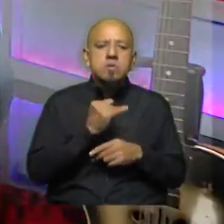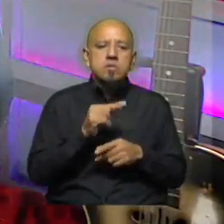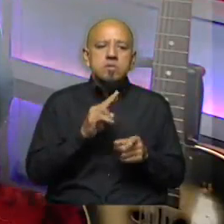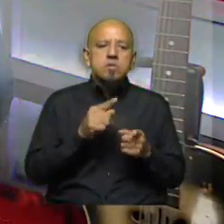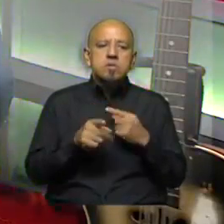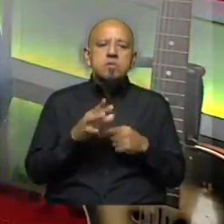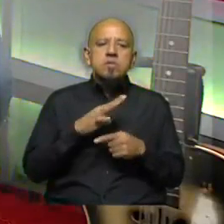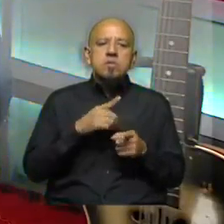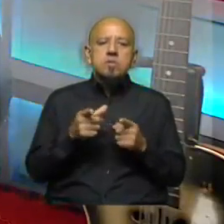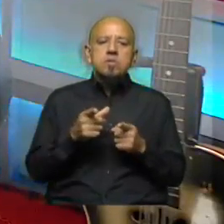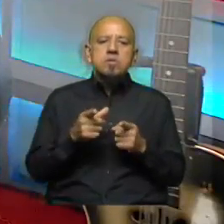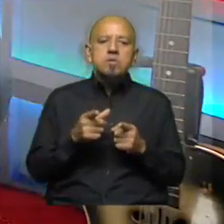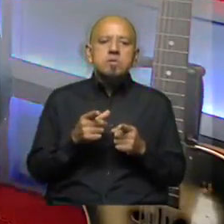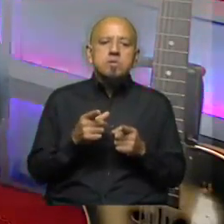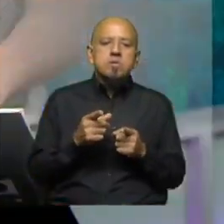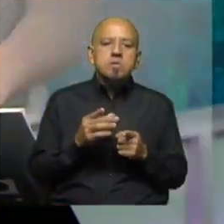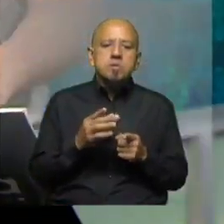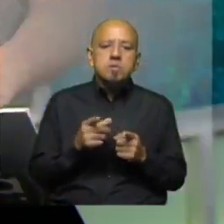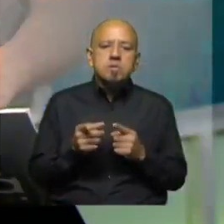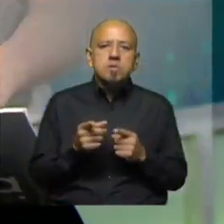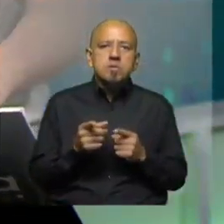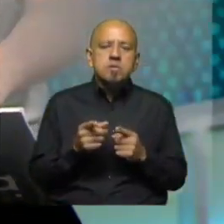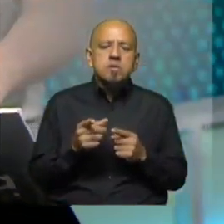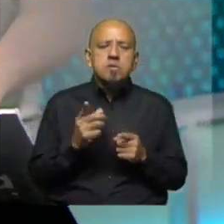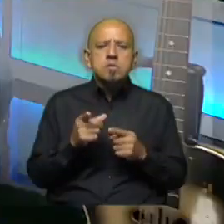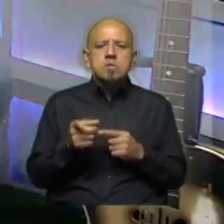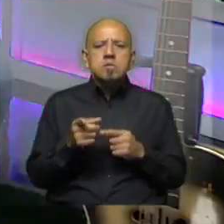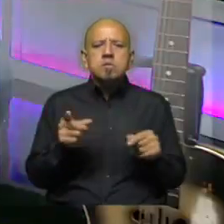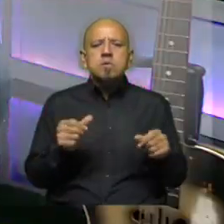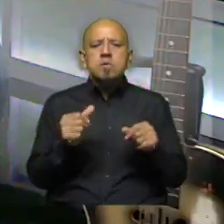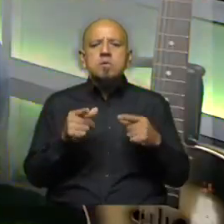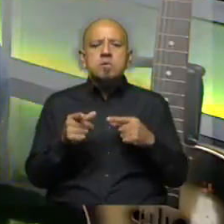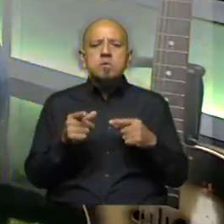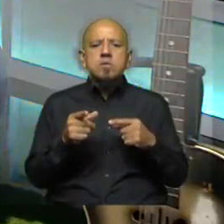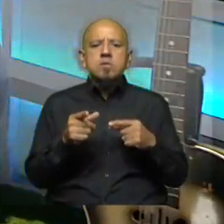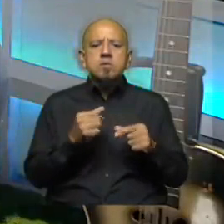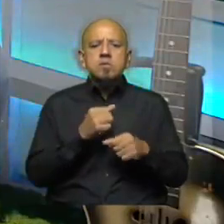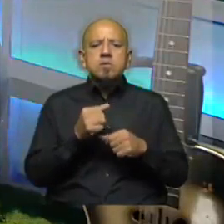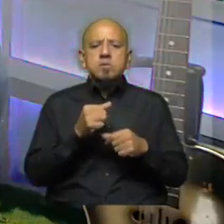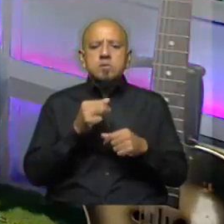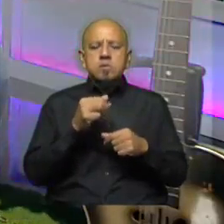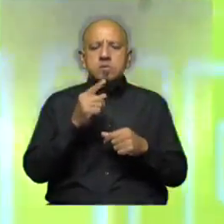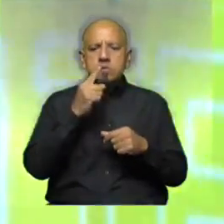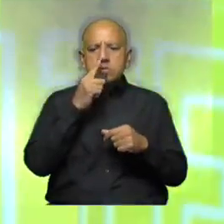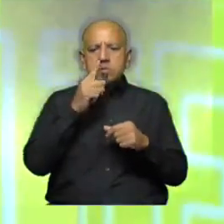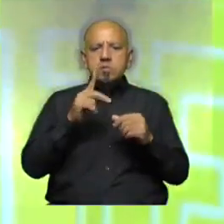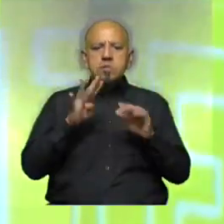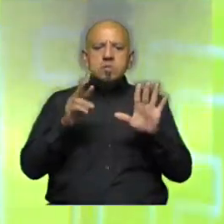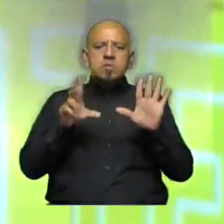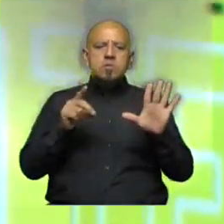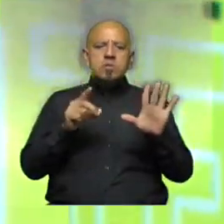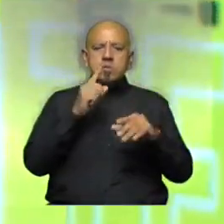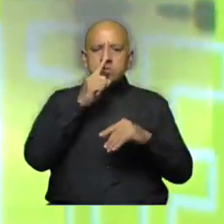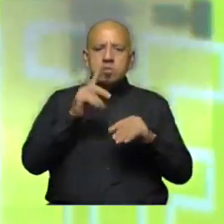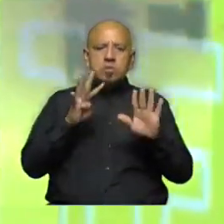uno más chiquito que es el tonete, ¿no? Y que viene en una época, esto lo hacíamos en los 90, en los 80 sí. y 90, Rudimentario, que era uno de